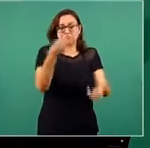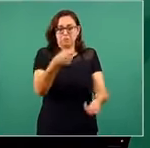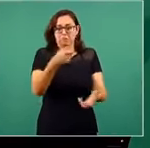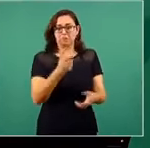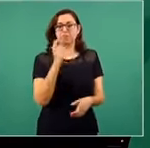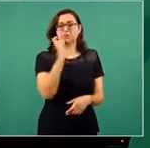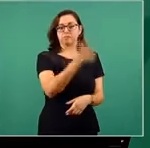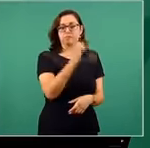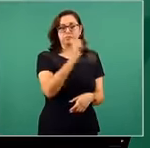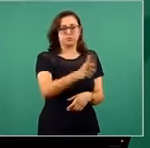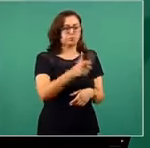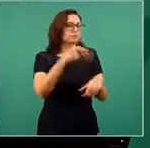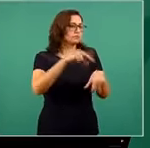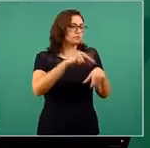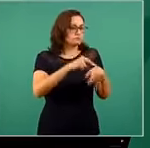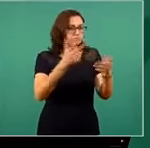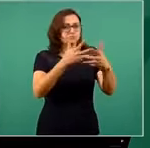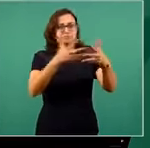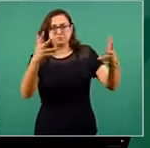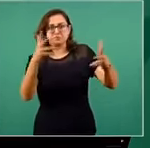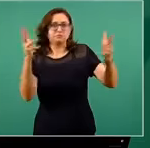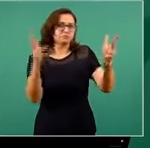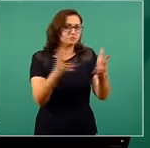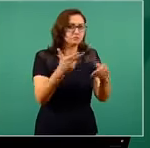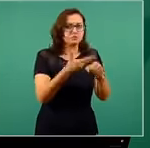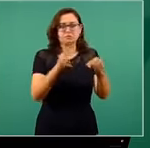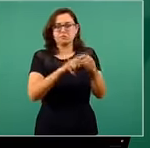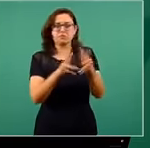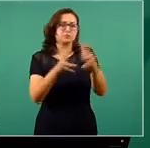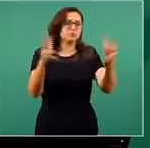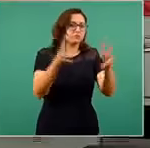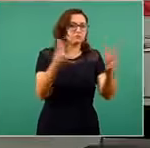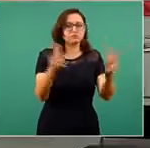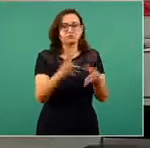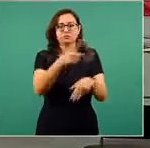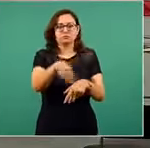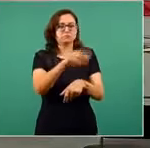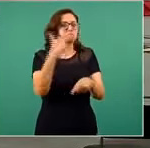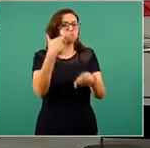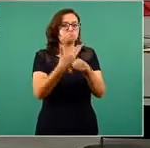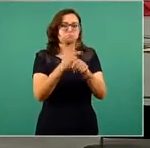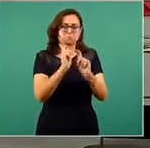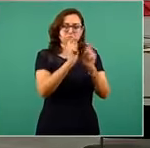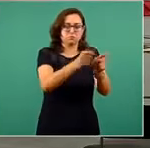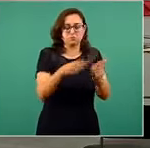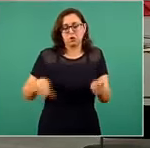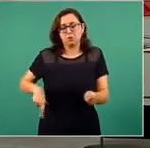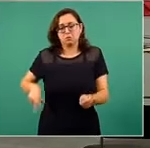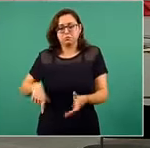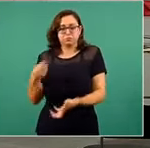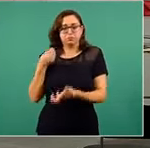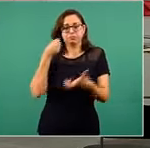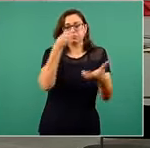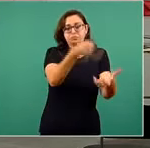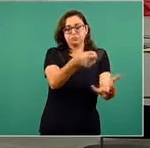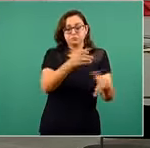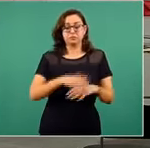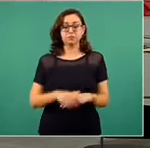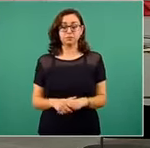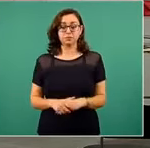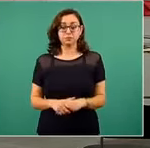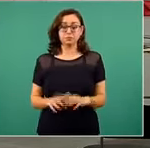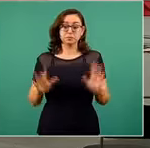firmas, grandes, medianas, pequeñas, se convirtieran en los preponderantes en la provisión de servicios de salud. Hasta ahí lo